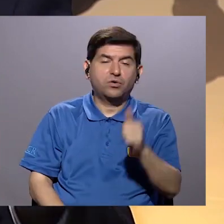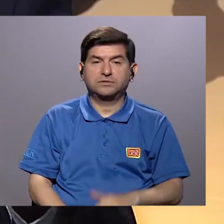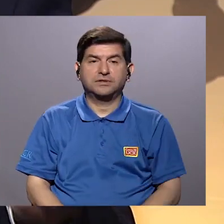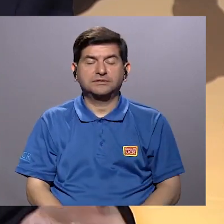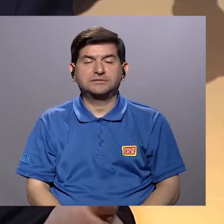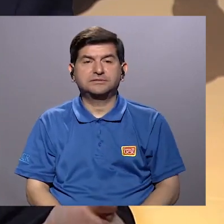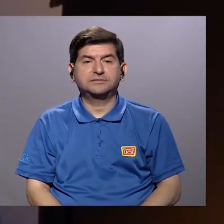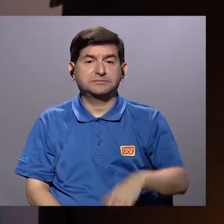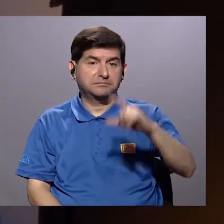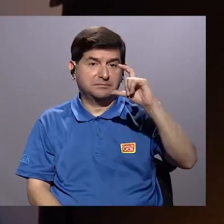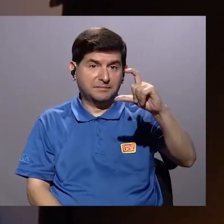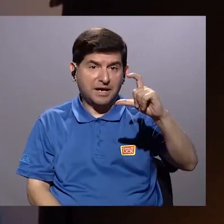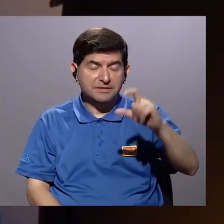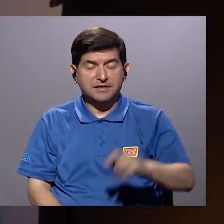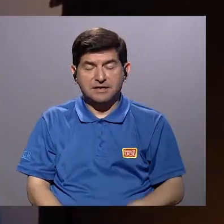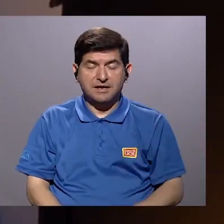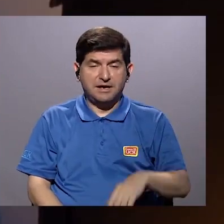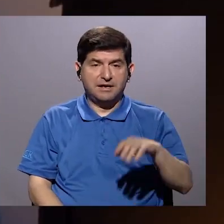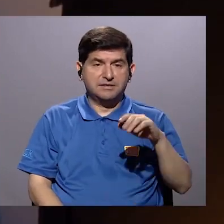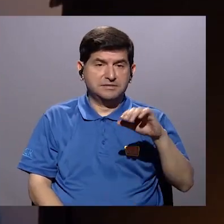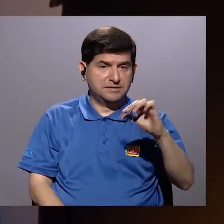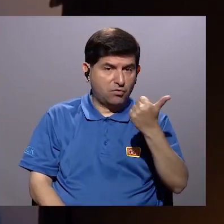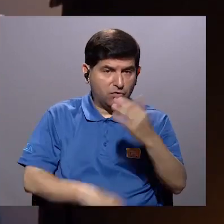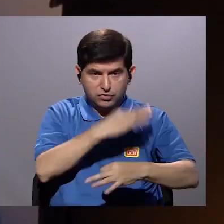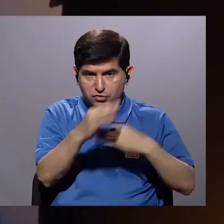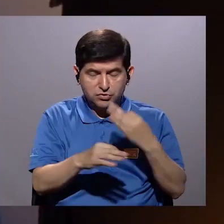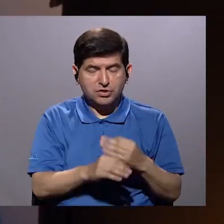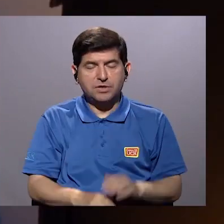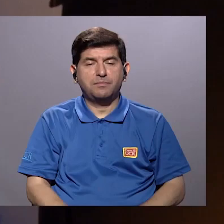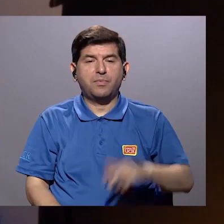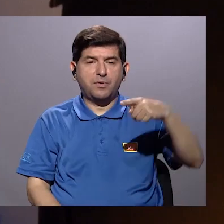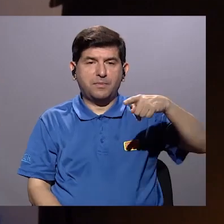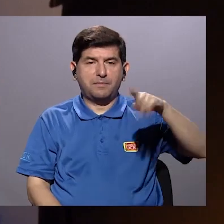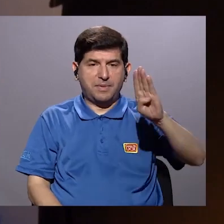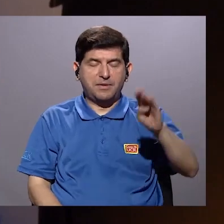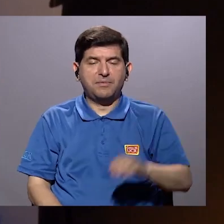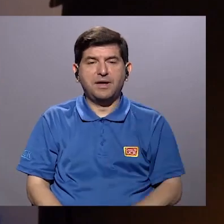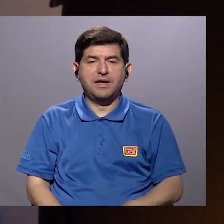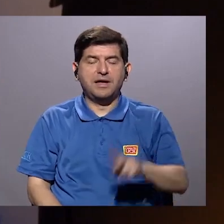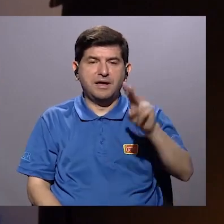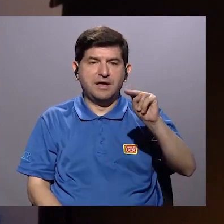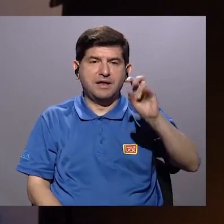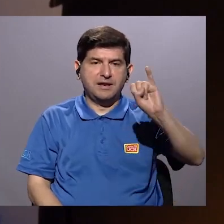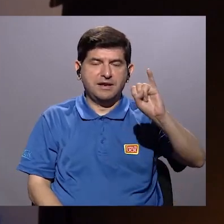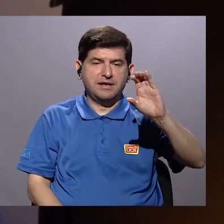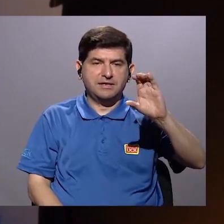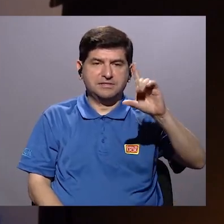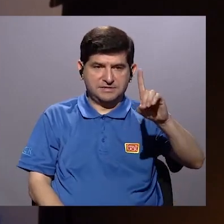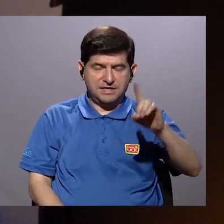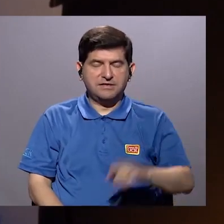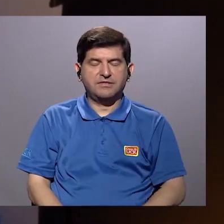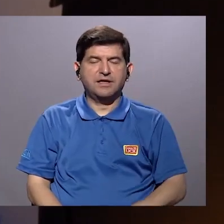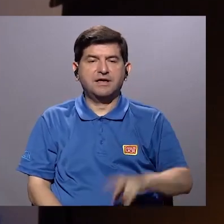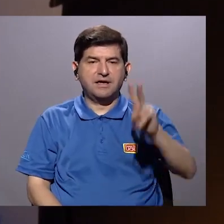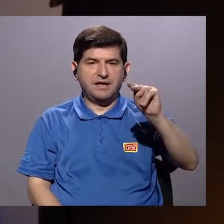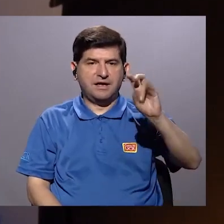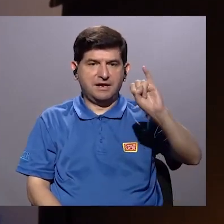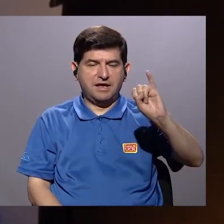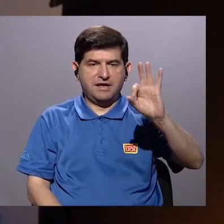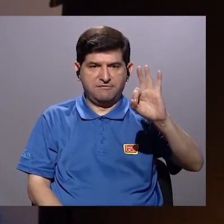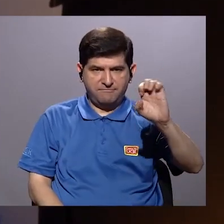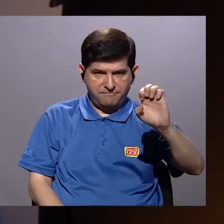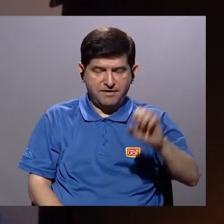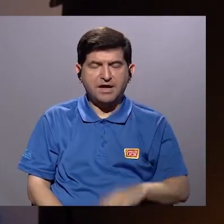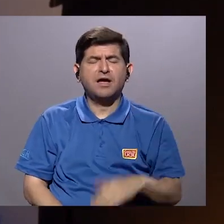Las baterías... Las otras baterías son, bueno, plomo ácido, níquel, cadmio, níquel, hierro, etcétera, que